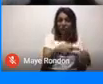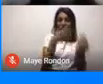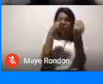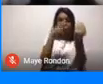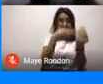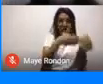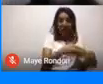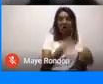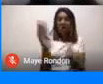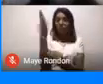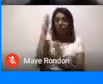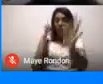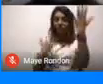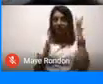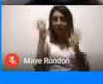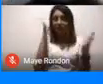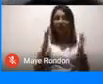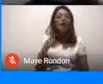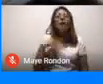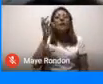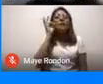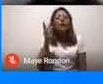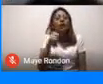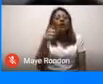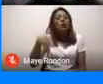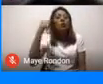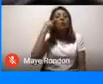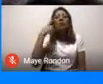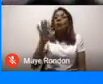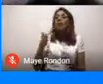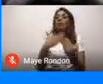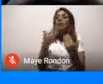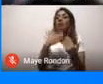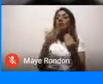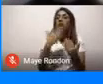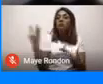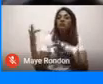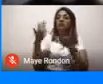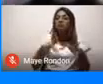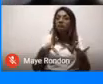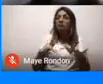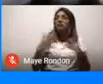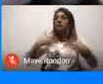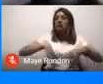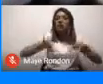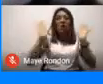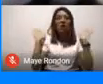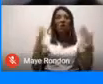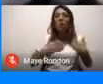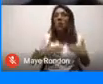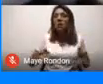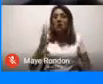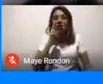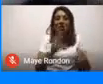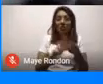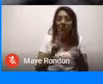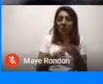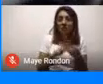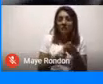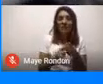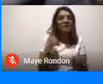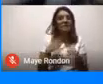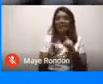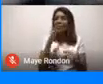de selva, que de pronto pensamos que era muy fácil que vinieran y cualquiera viniera a conocerlo, pero no había